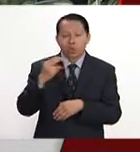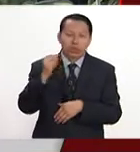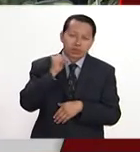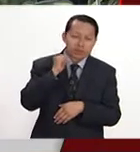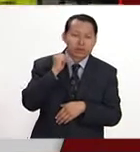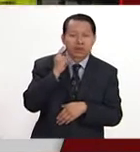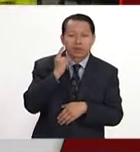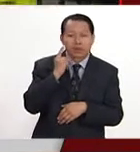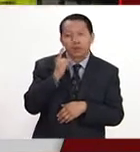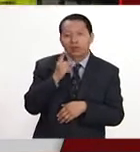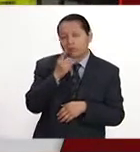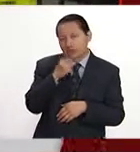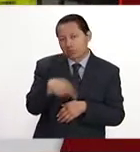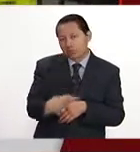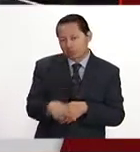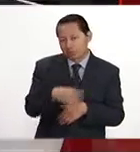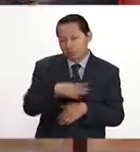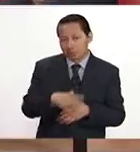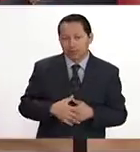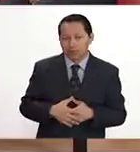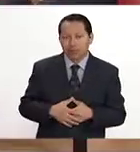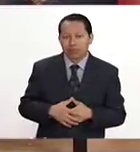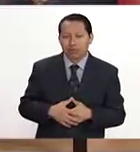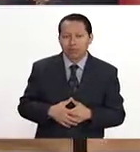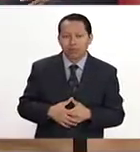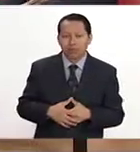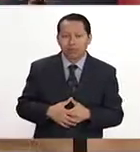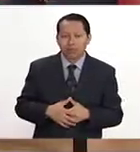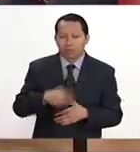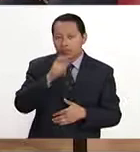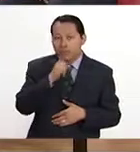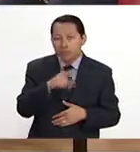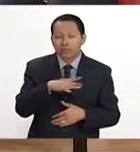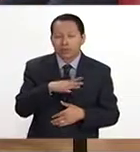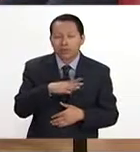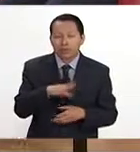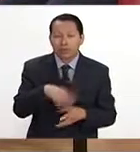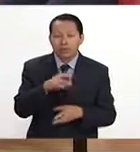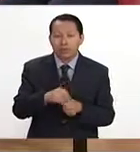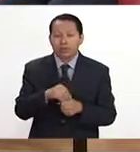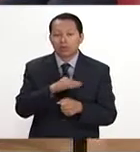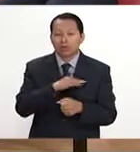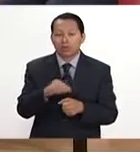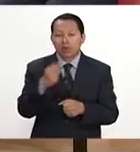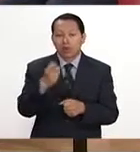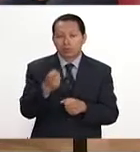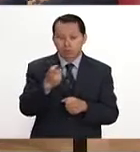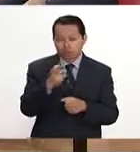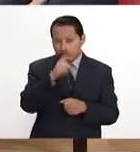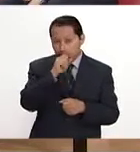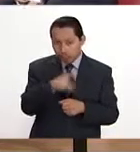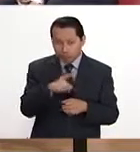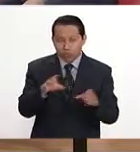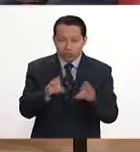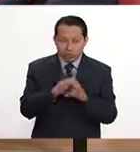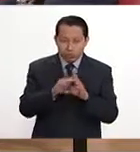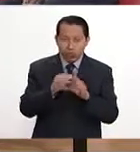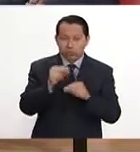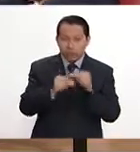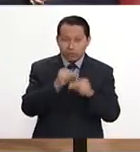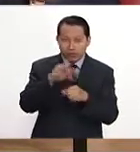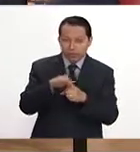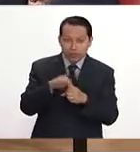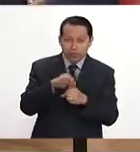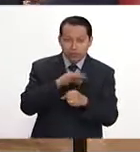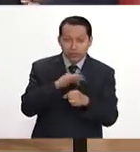menos aquí en México va a entrar en vigor es cierto, con el y siguiente como comentas, gobierno. pues es prácticamente inevitable que suceda esta nube electoral, ¿no?